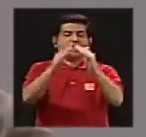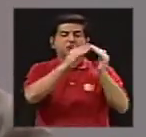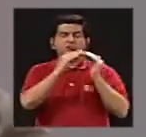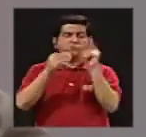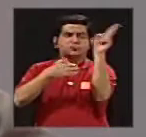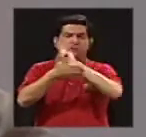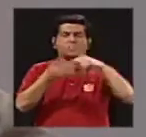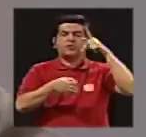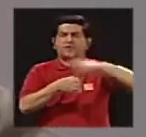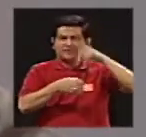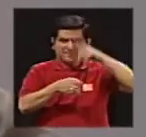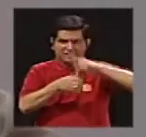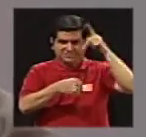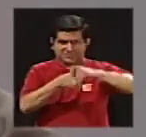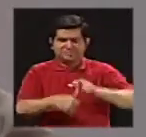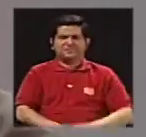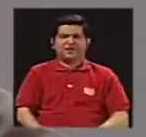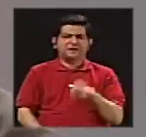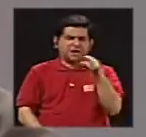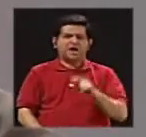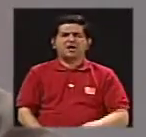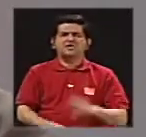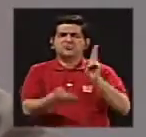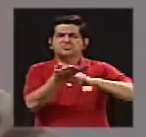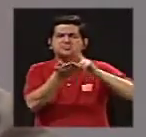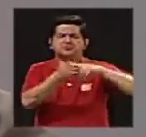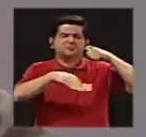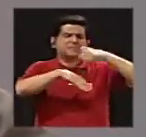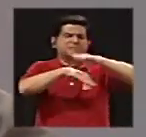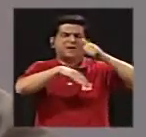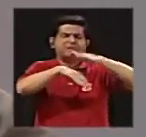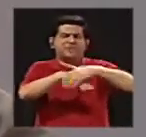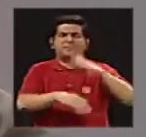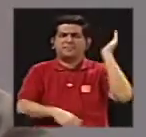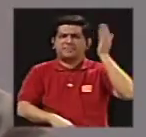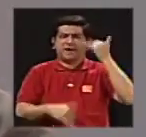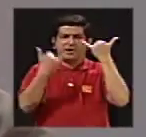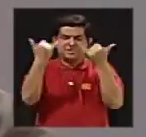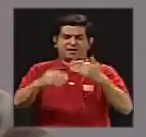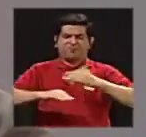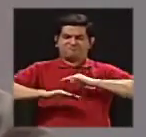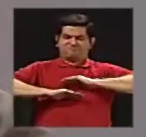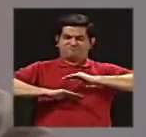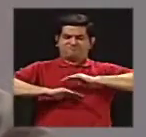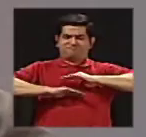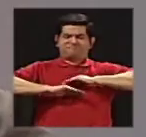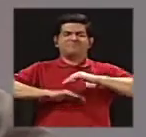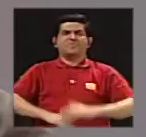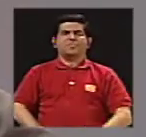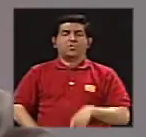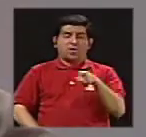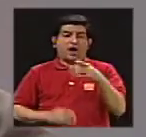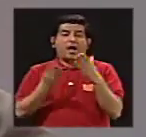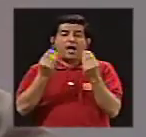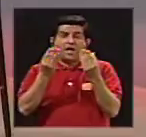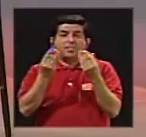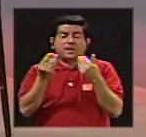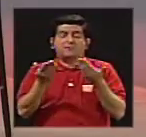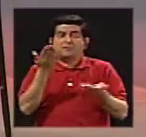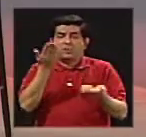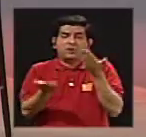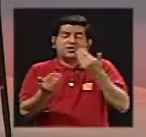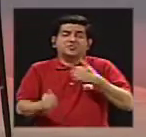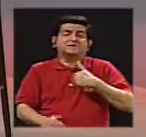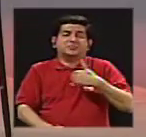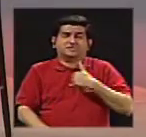Universitaria participara que se inscribiera y que enviara ponencias eso ya nos da una gran satisfacción por el gran temor que que que